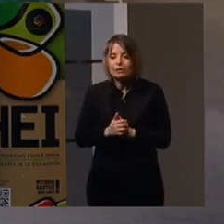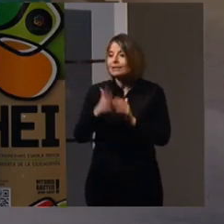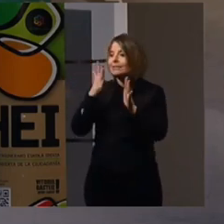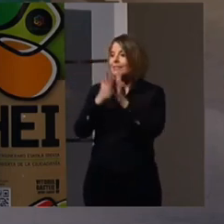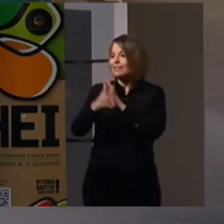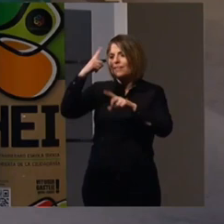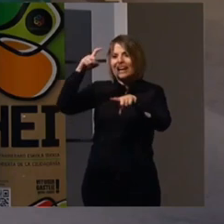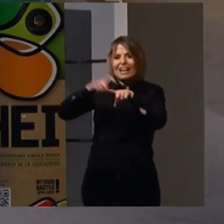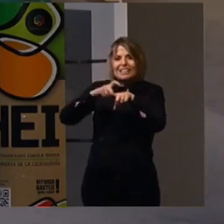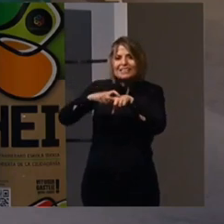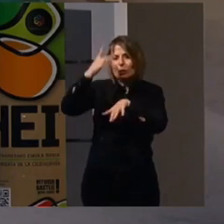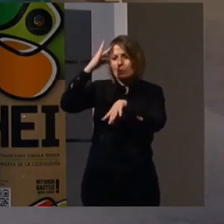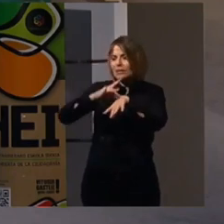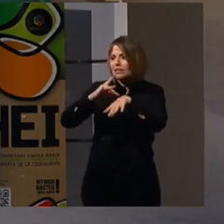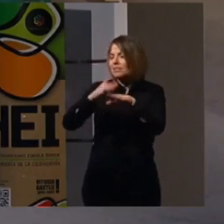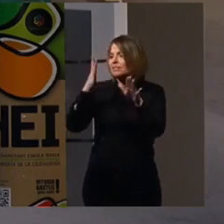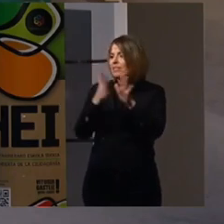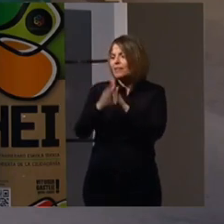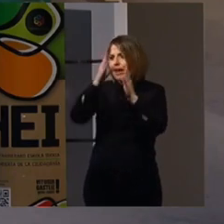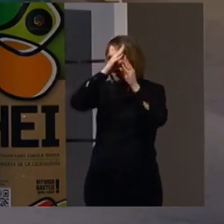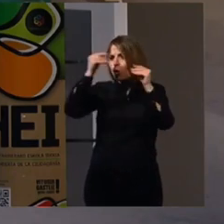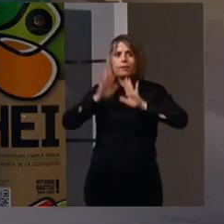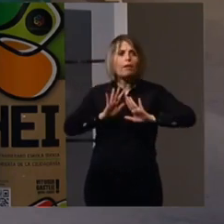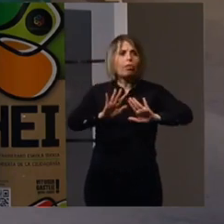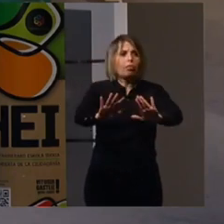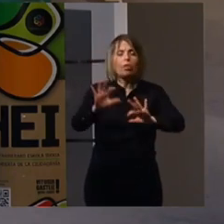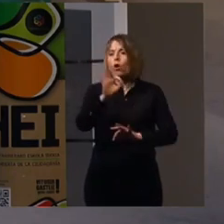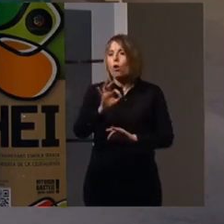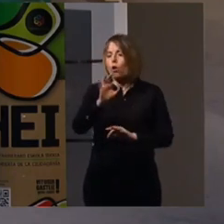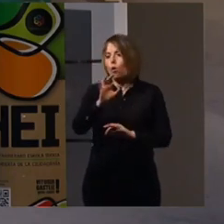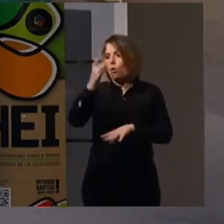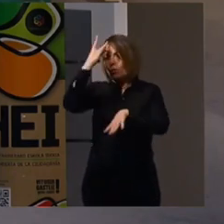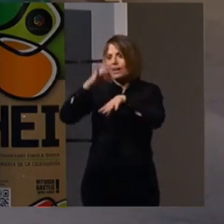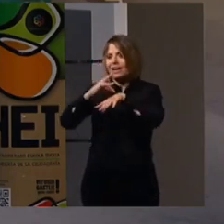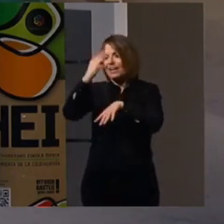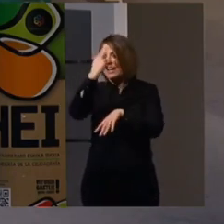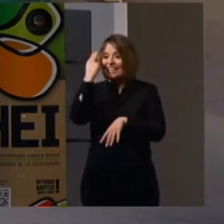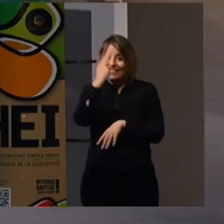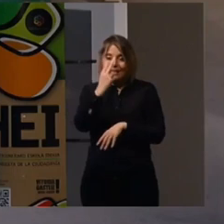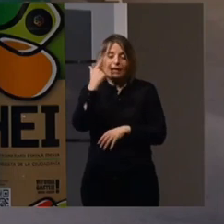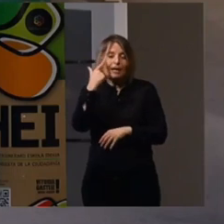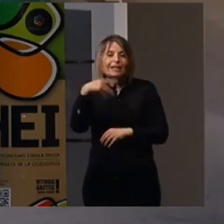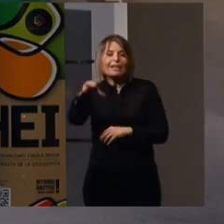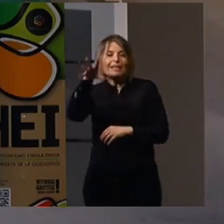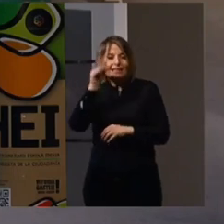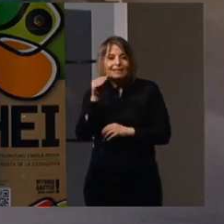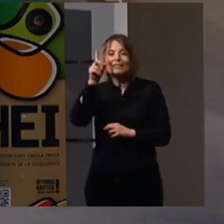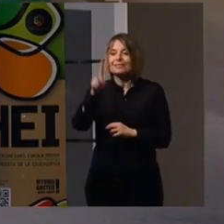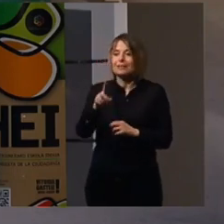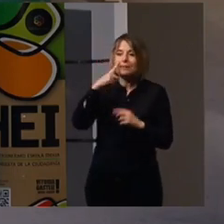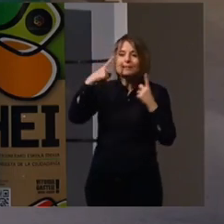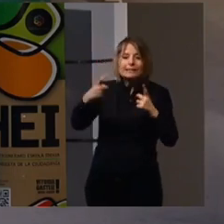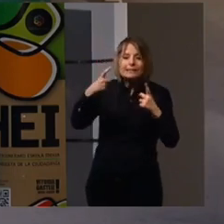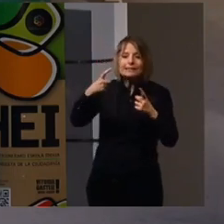que la psicopatología sea algo a cancelar, sea algo de lo que tenemos que olvidarnos, o que la clínica, que es lo que hacemos, ¿no? Tenemos la psicopatología para entender y la clínica pues,